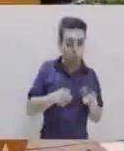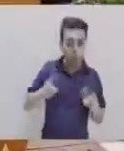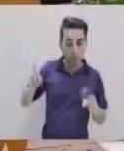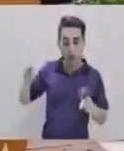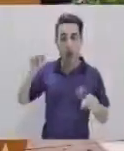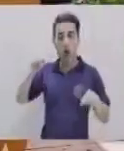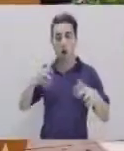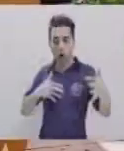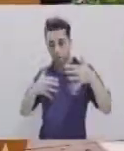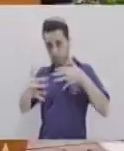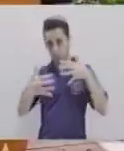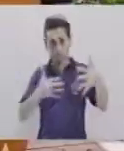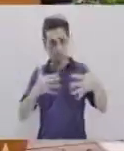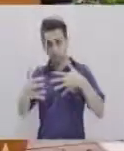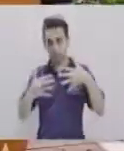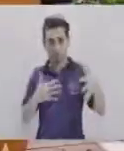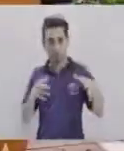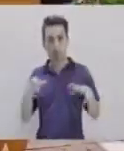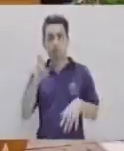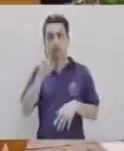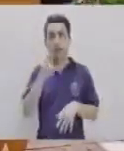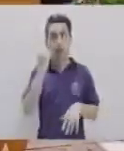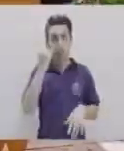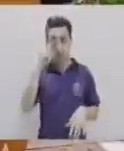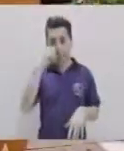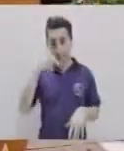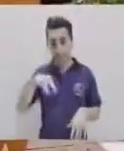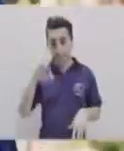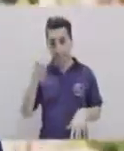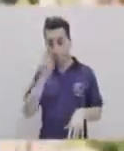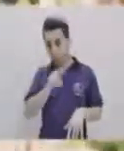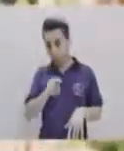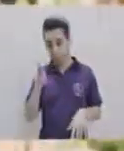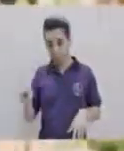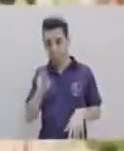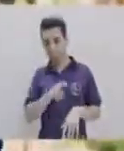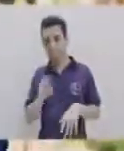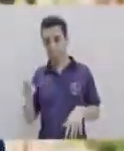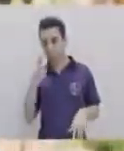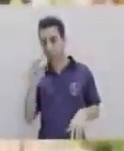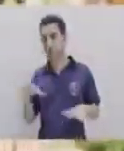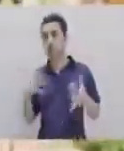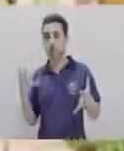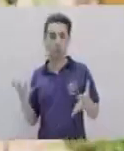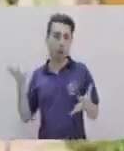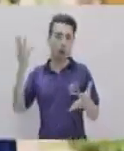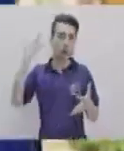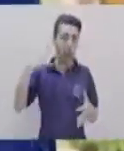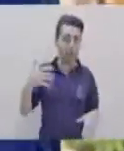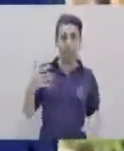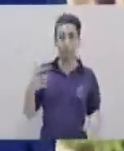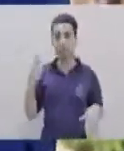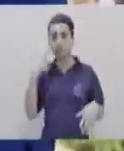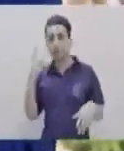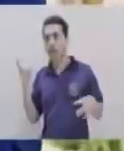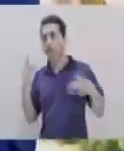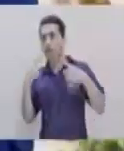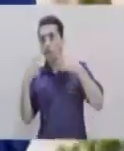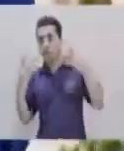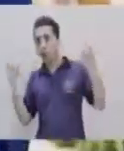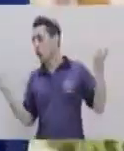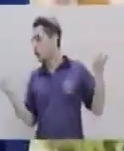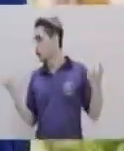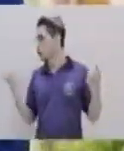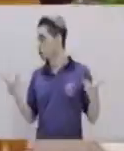tiempo, quiero mostrarles el tipo de baquetas que se utilizan. La baqueta, el tamaño del